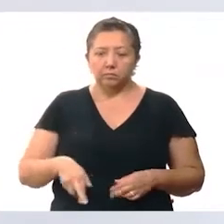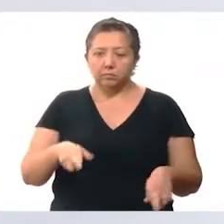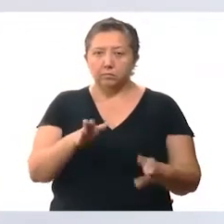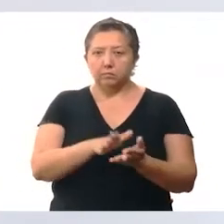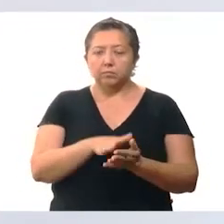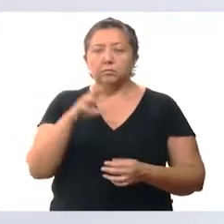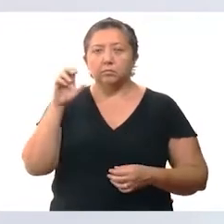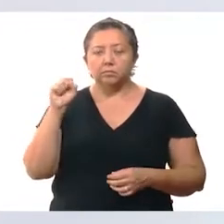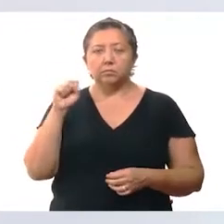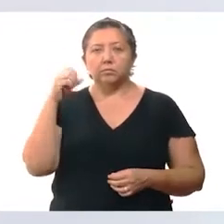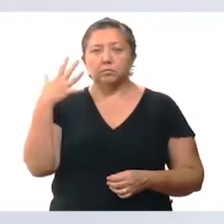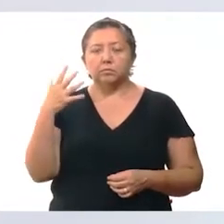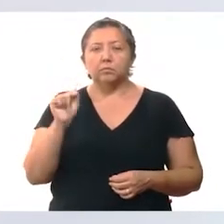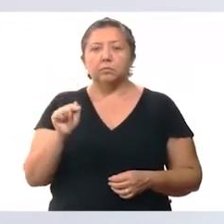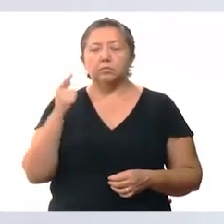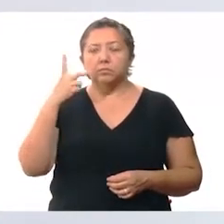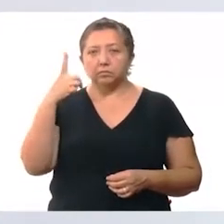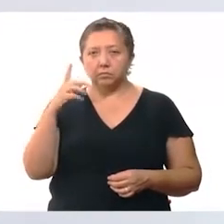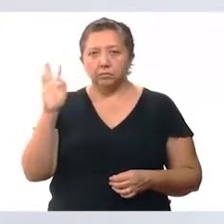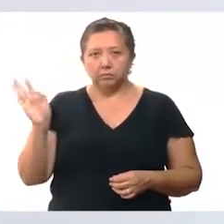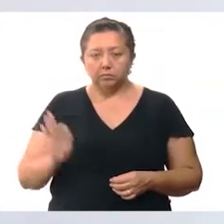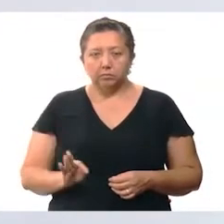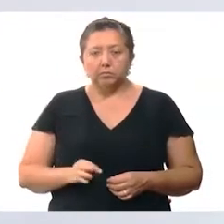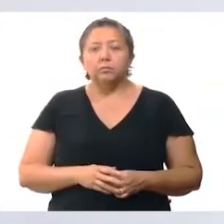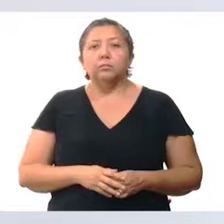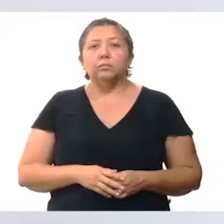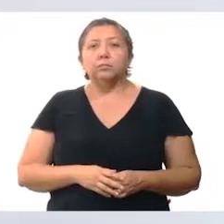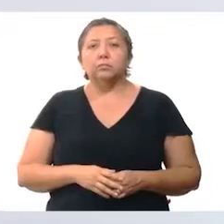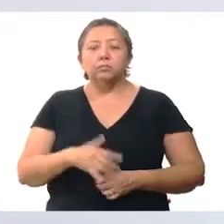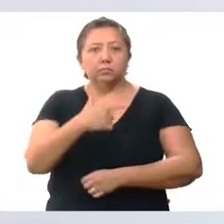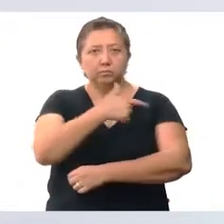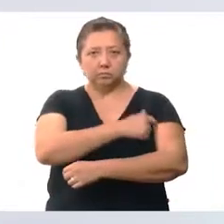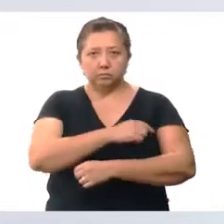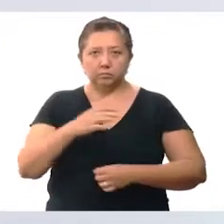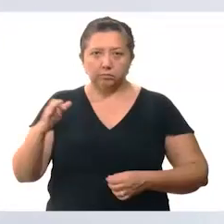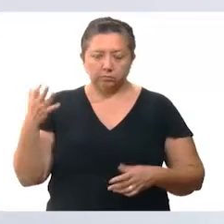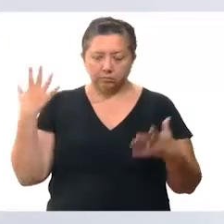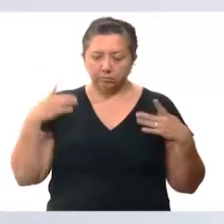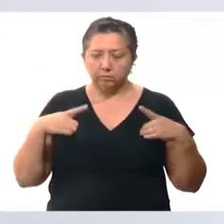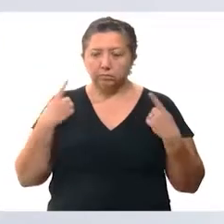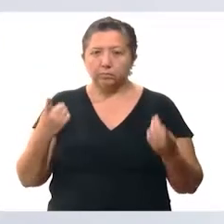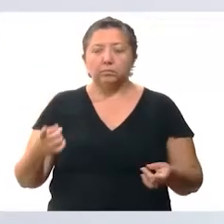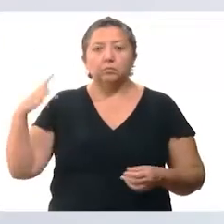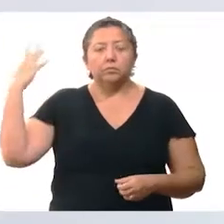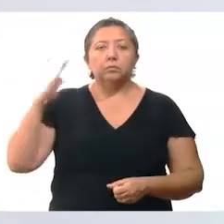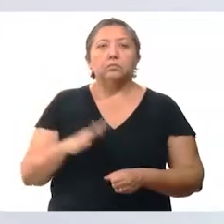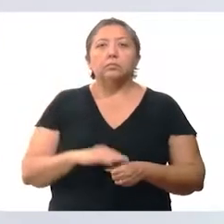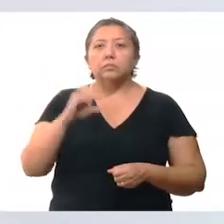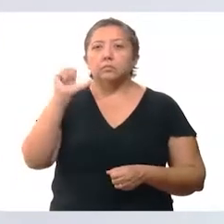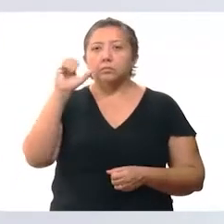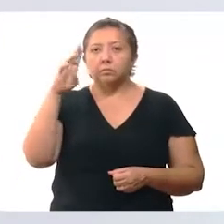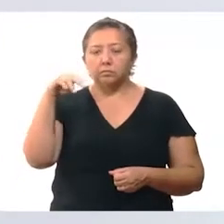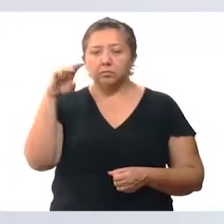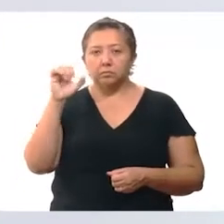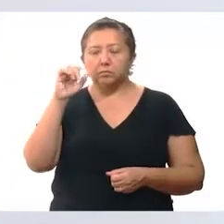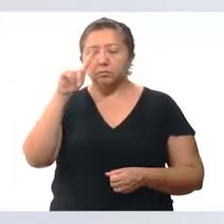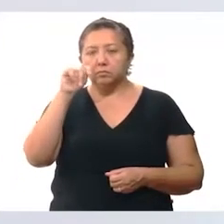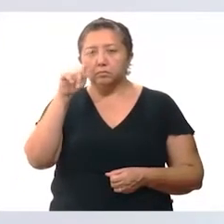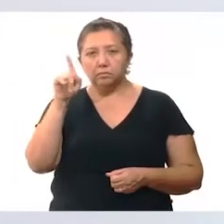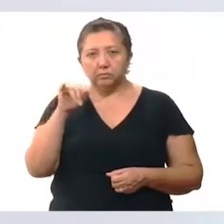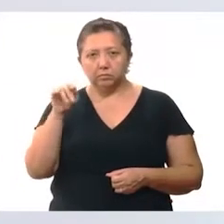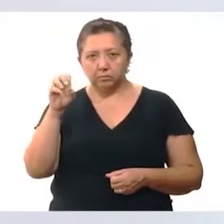Lagarto 65.1%. Las vacunas que fueron destinadas a adultos mayores de Acanqué, Aquil,